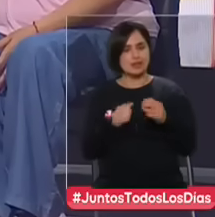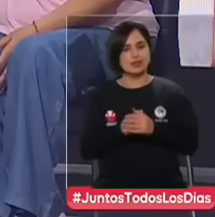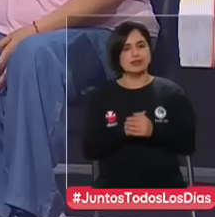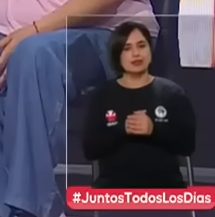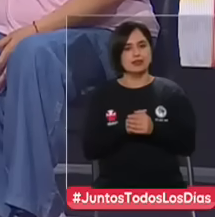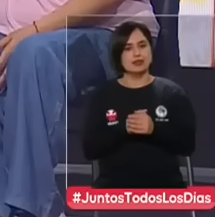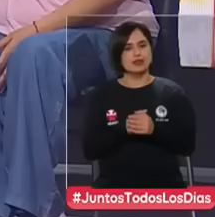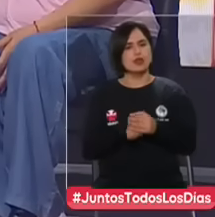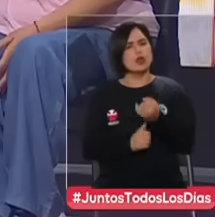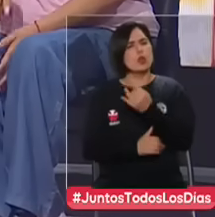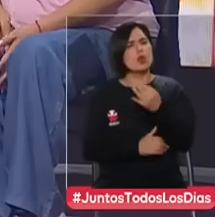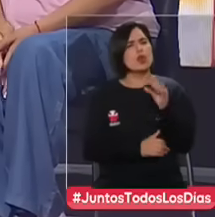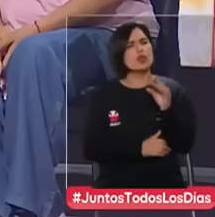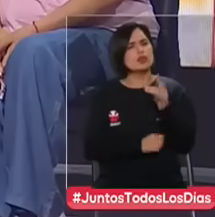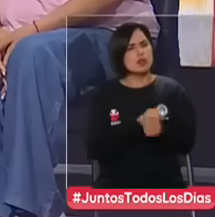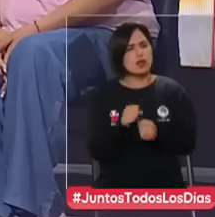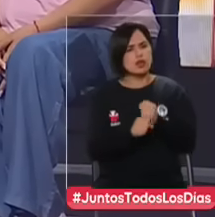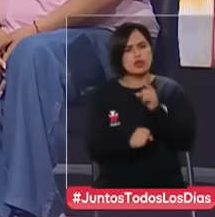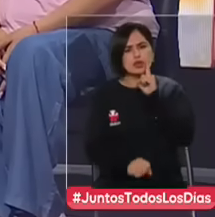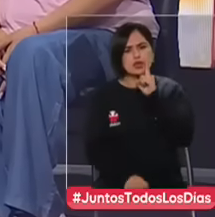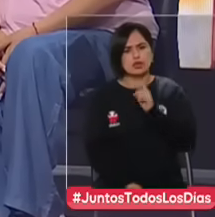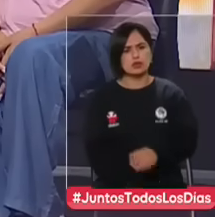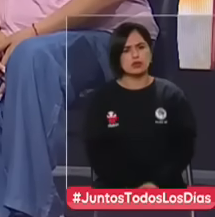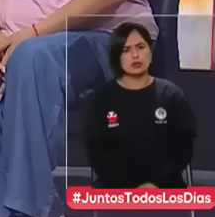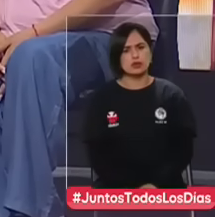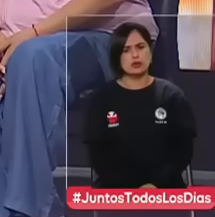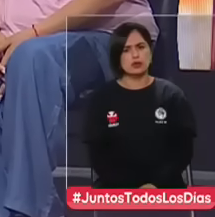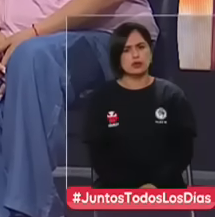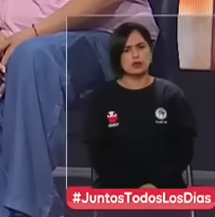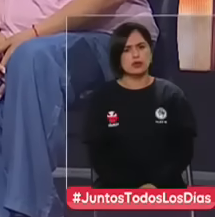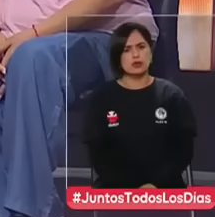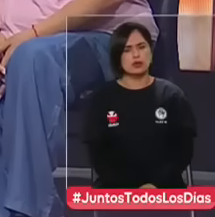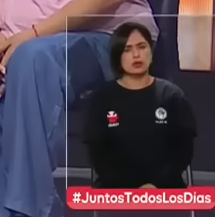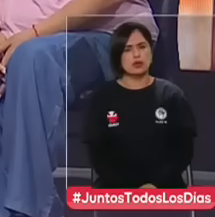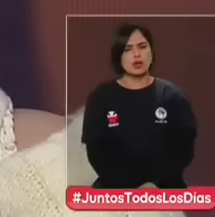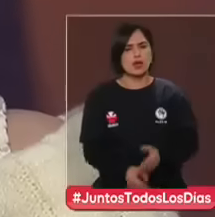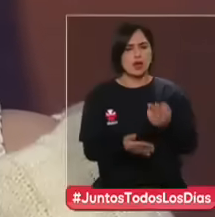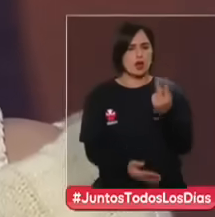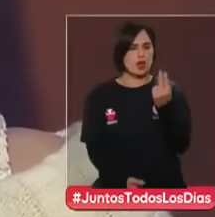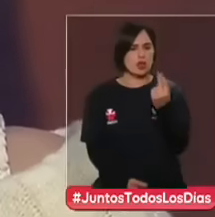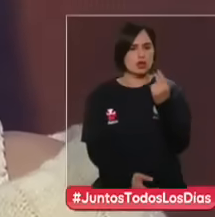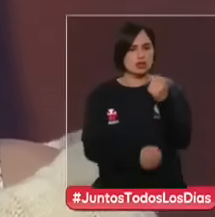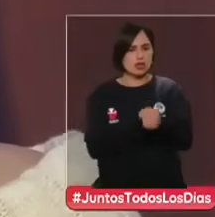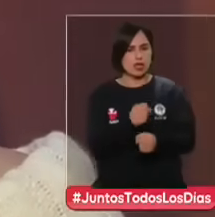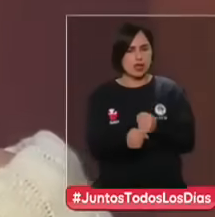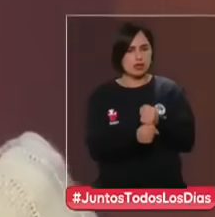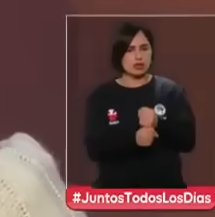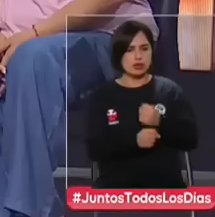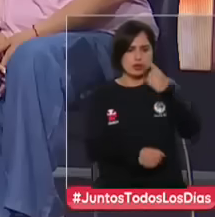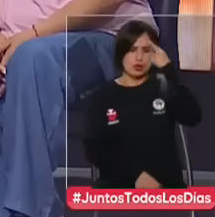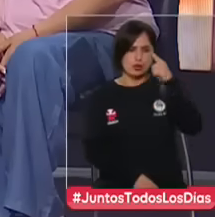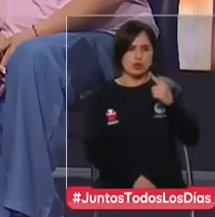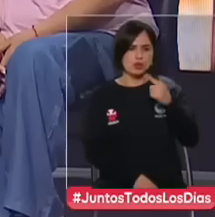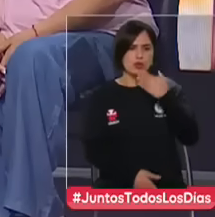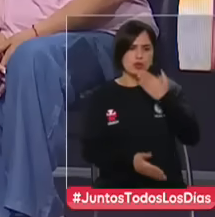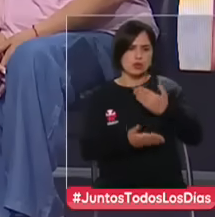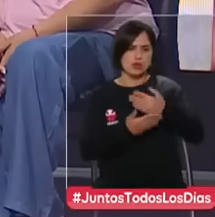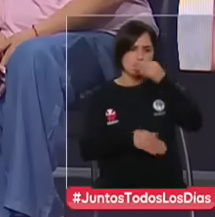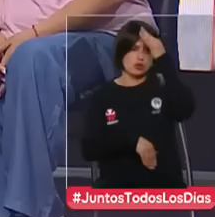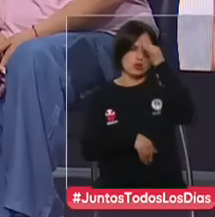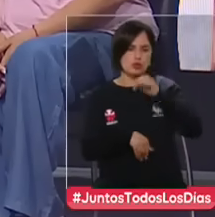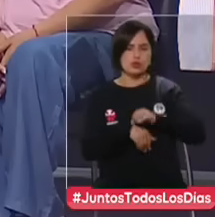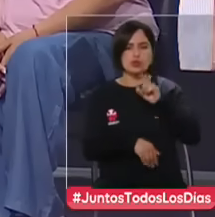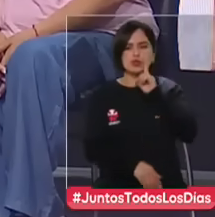niña valiente. ¿Cuántos años tienes? Mi hija tiene 12. Ahora 12, claro. Cumplió 12 años, pero cuando pasó esto ella tenía 11